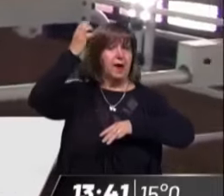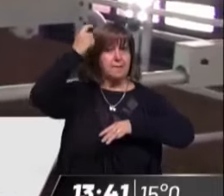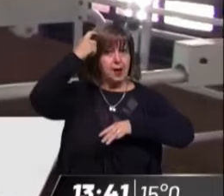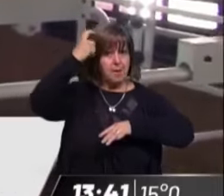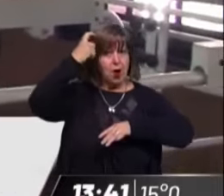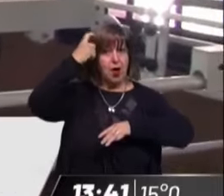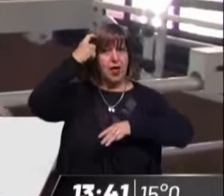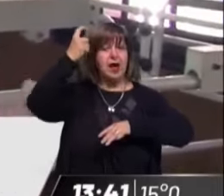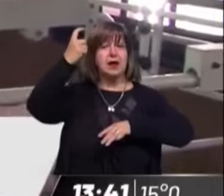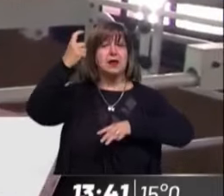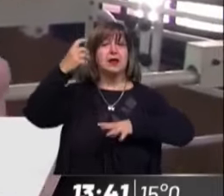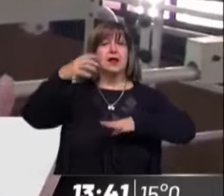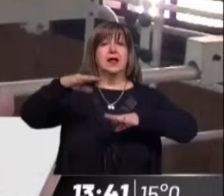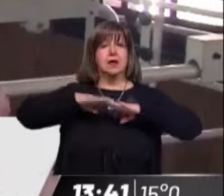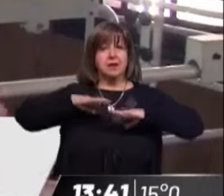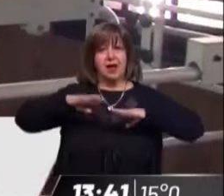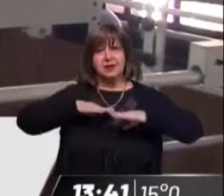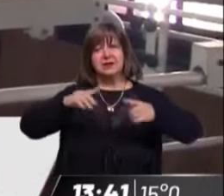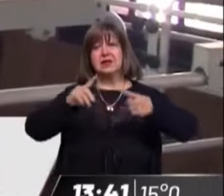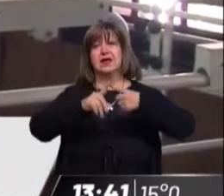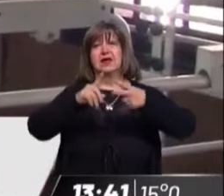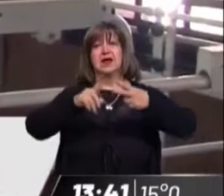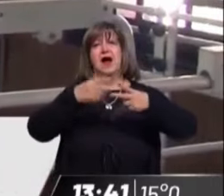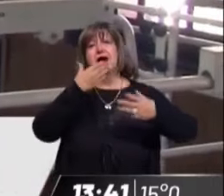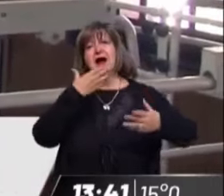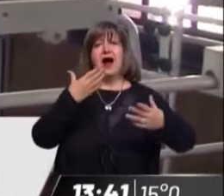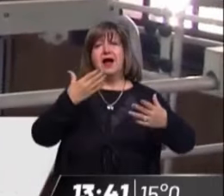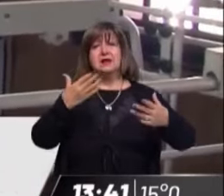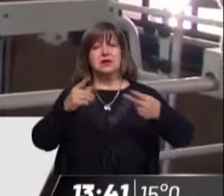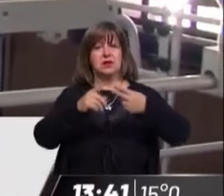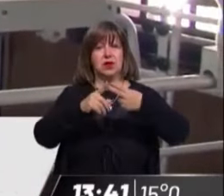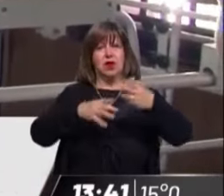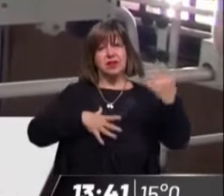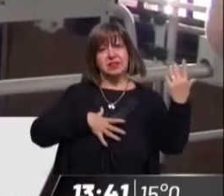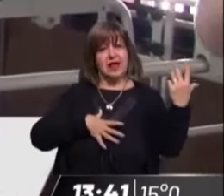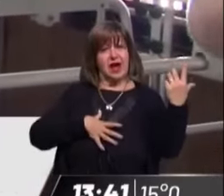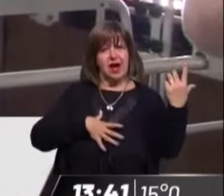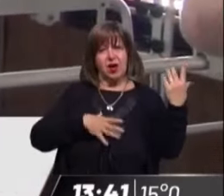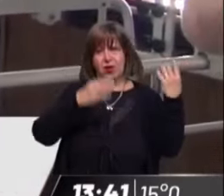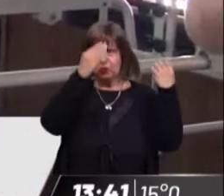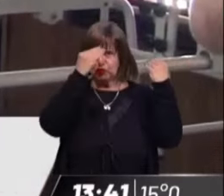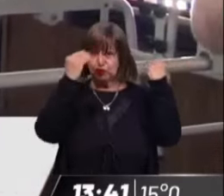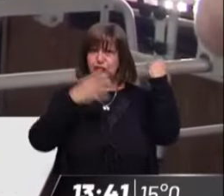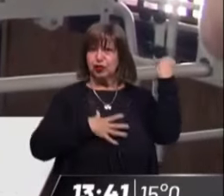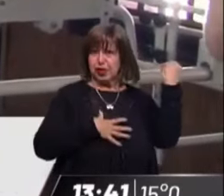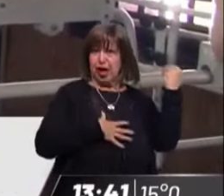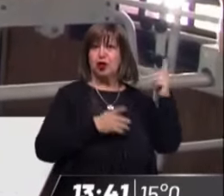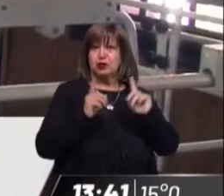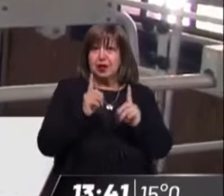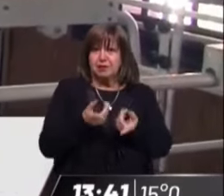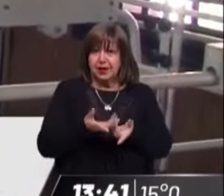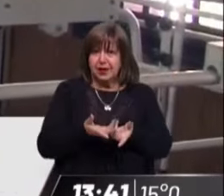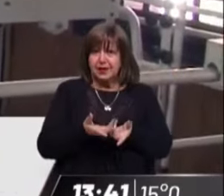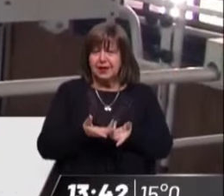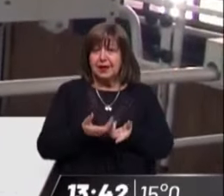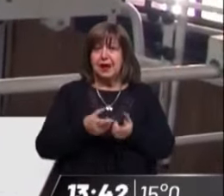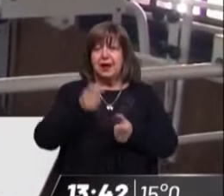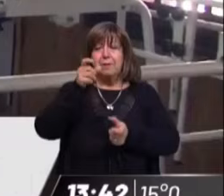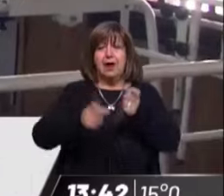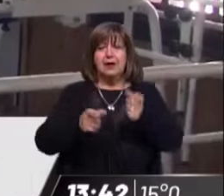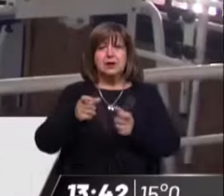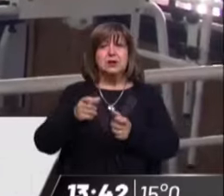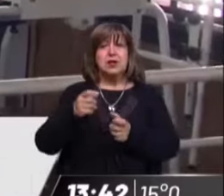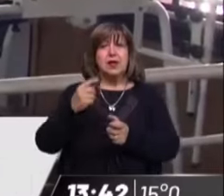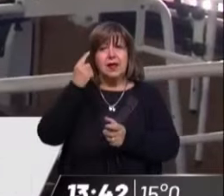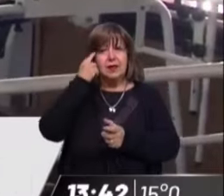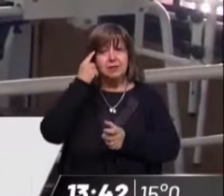memoria, talleres de gimnasia, los talleres de canto, talleres de tango, todo eso lo venimos haciendo, pero es importante que la gente tome